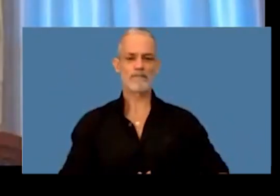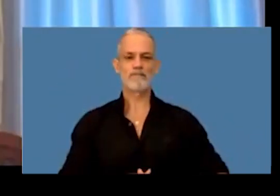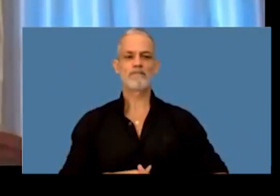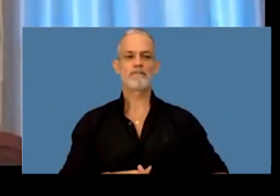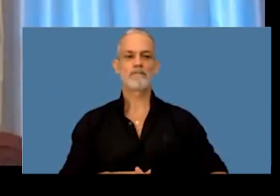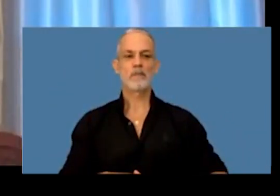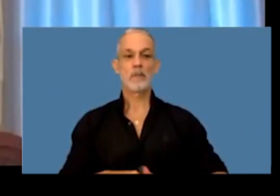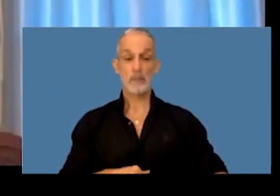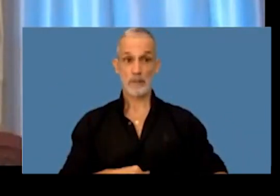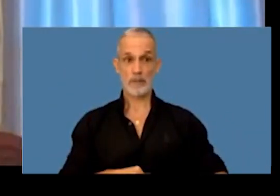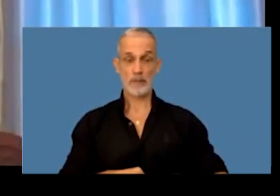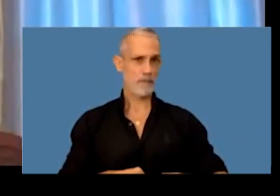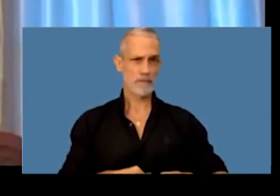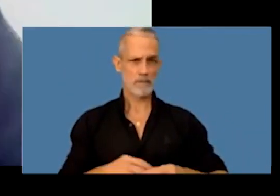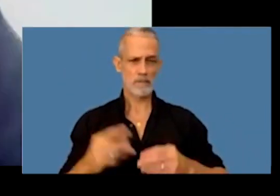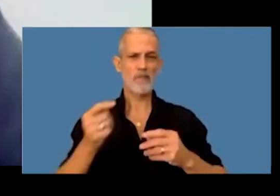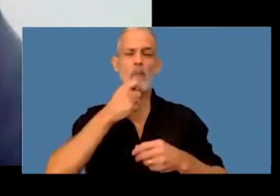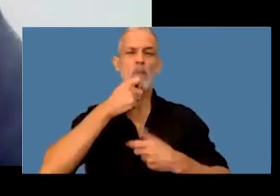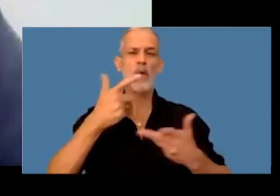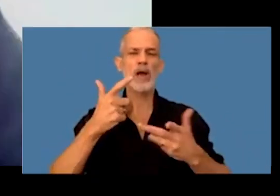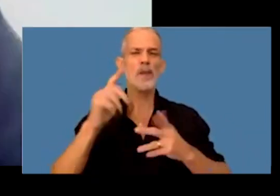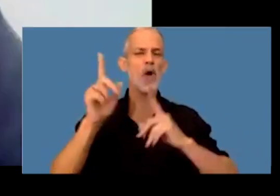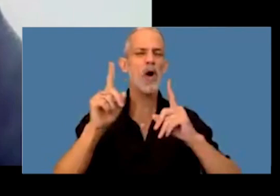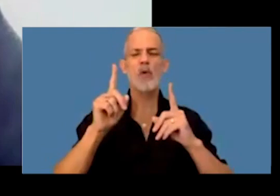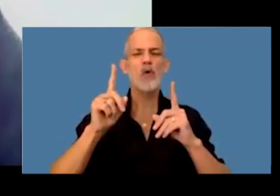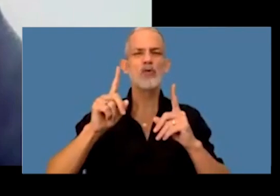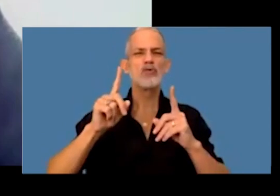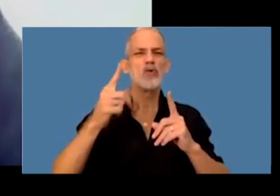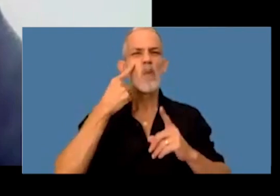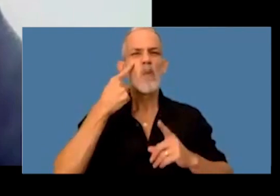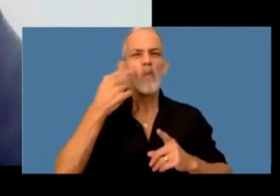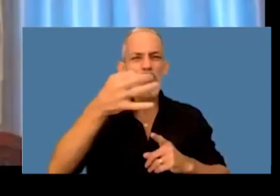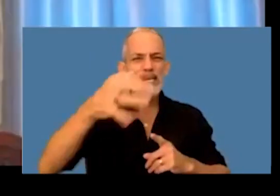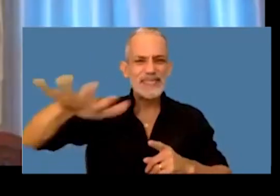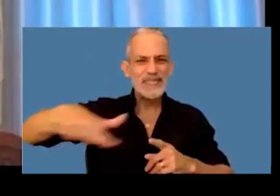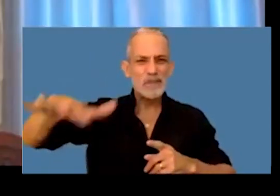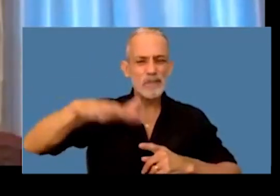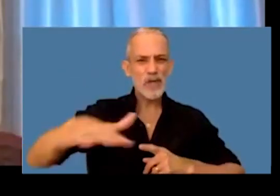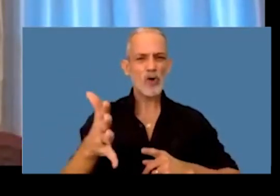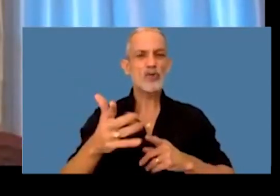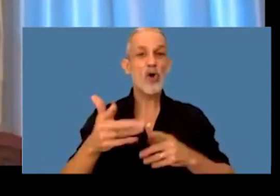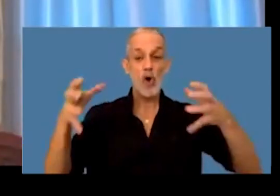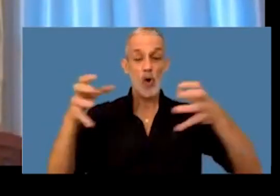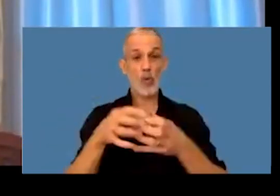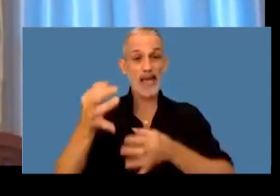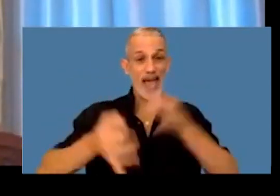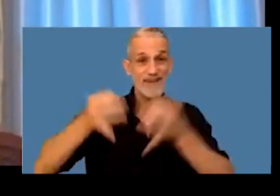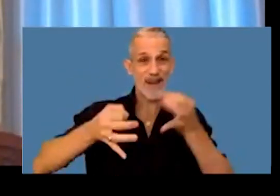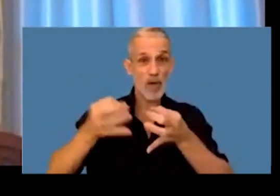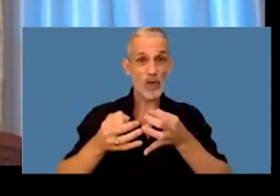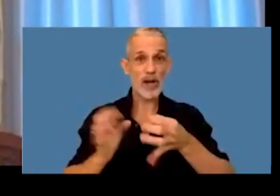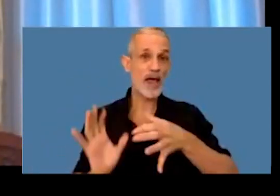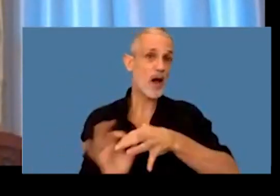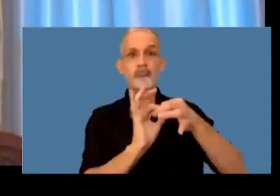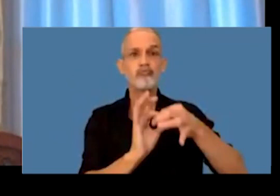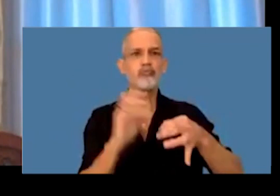Hay, por ejemplo, en algunos municipios que las juntas evaluadoras pertenecen.